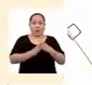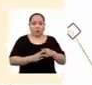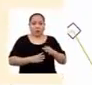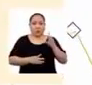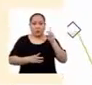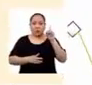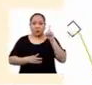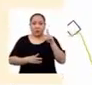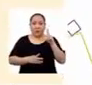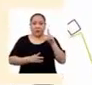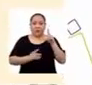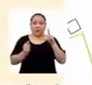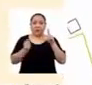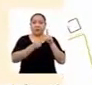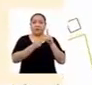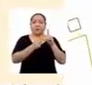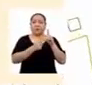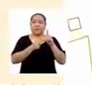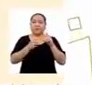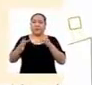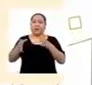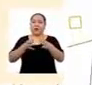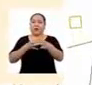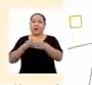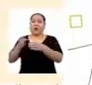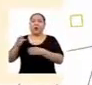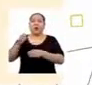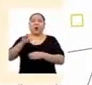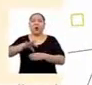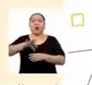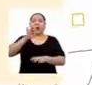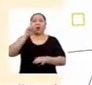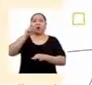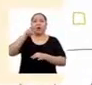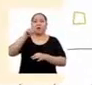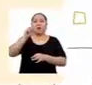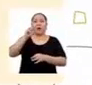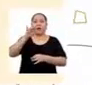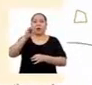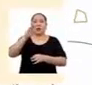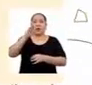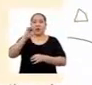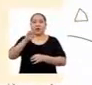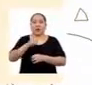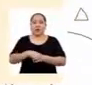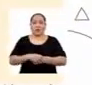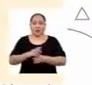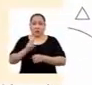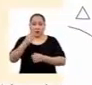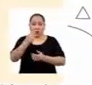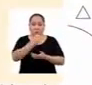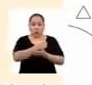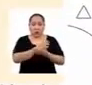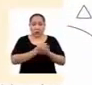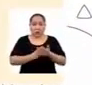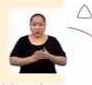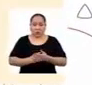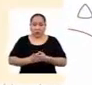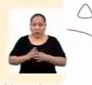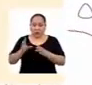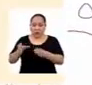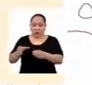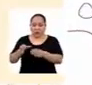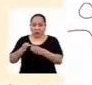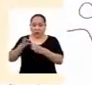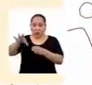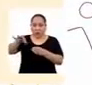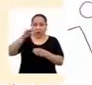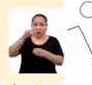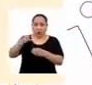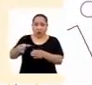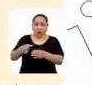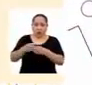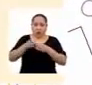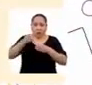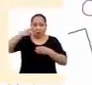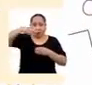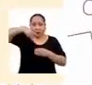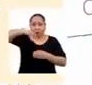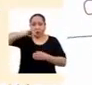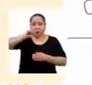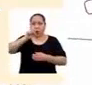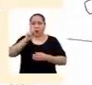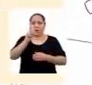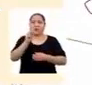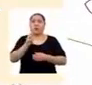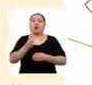D. Definir las variables. Paso 2. Determinar la muestra y la forma de recolección de la